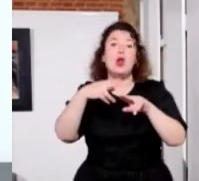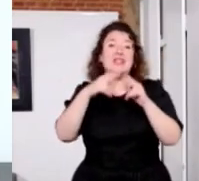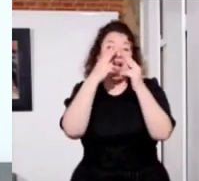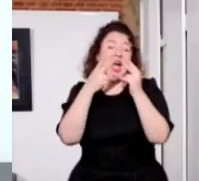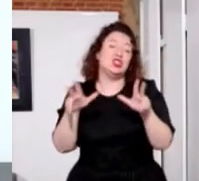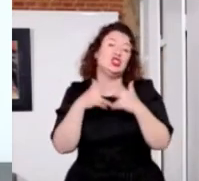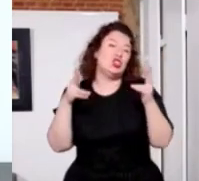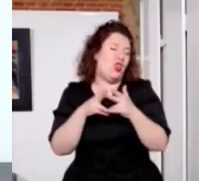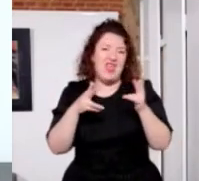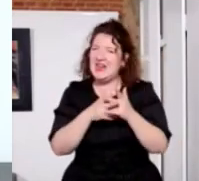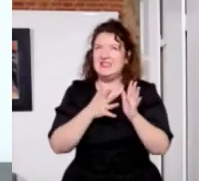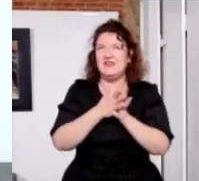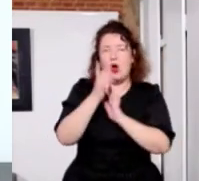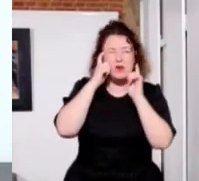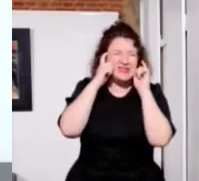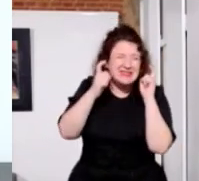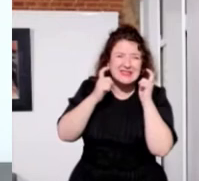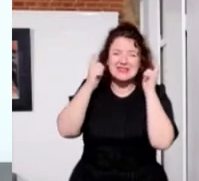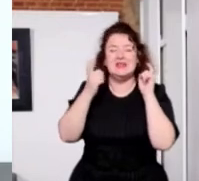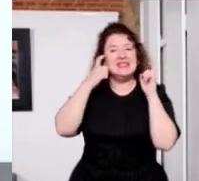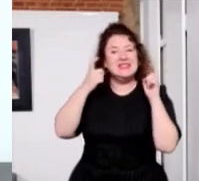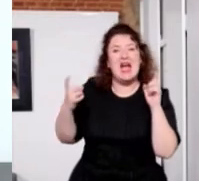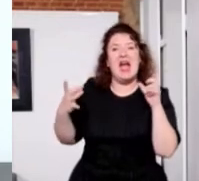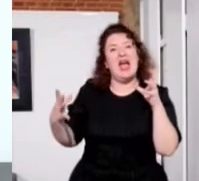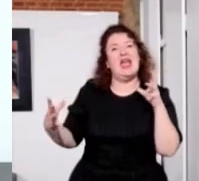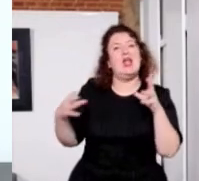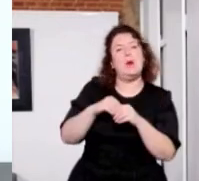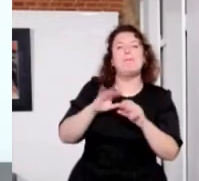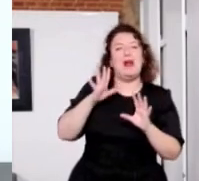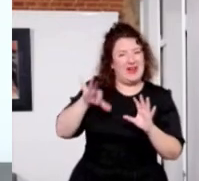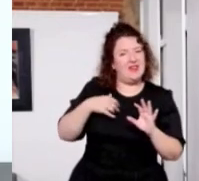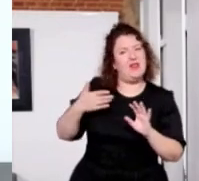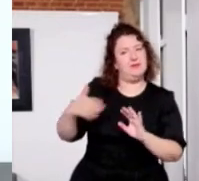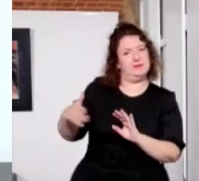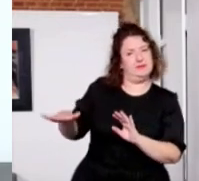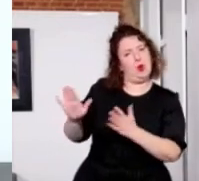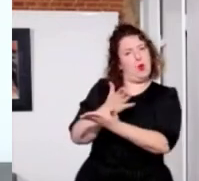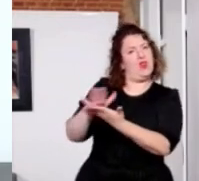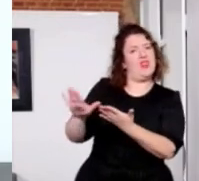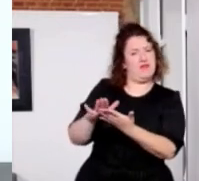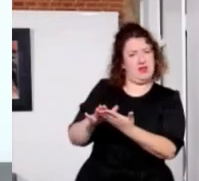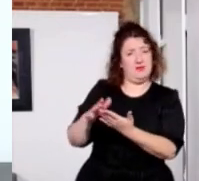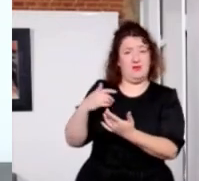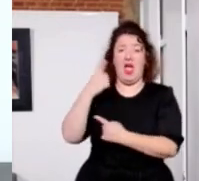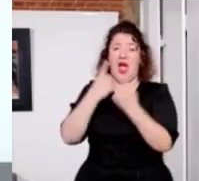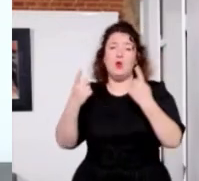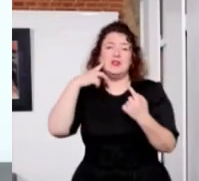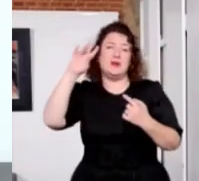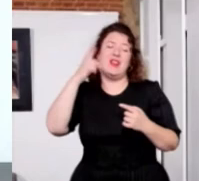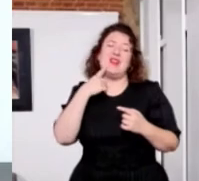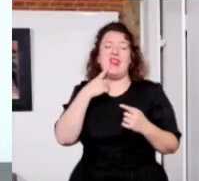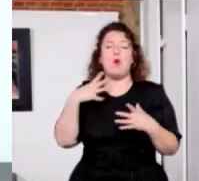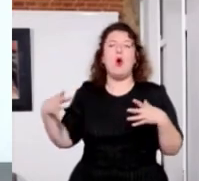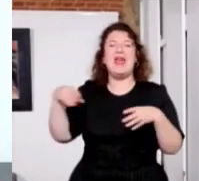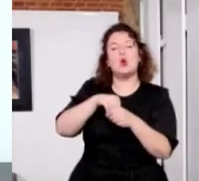inmenso esfuerzo de una inclusión excluyente o de una inclusión diferencial, como dicen algunos expertos, o